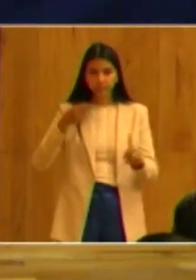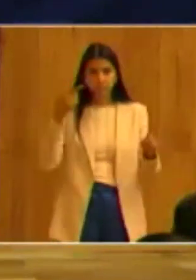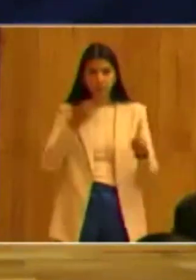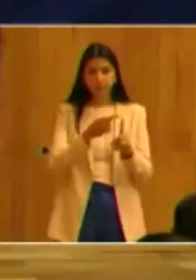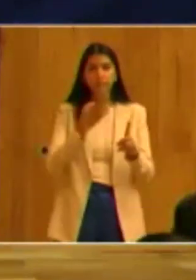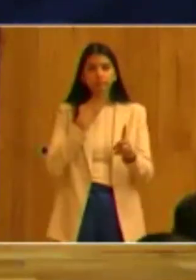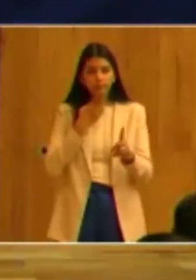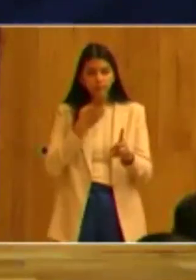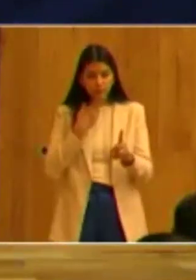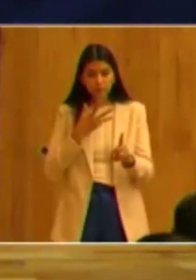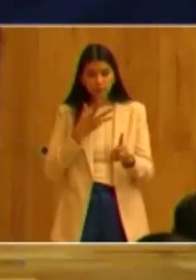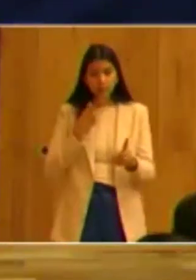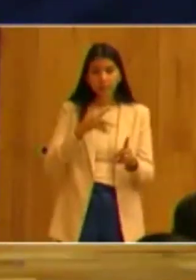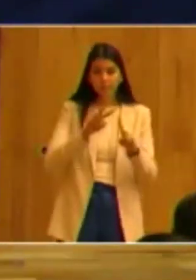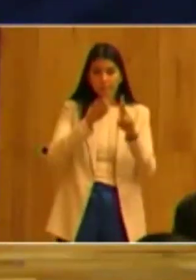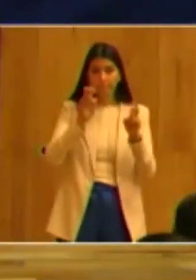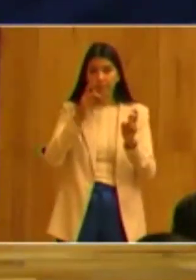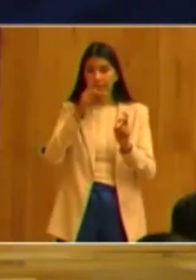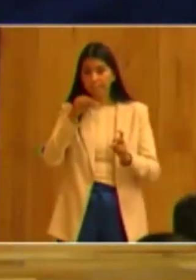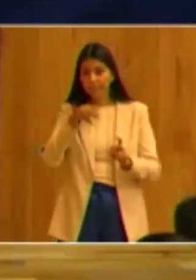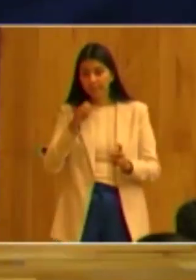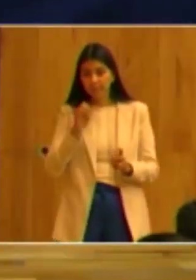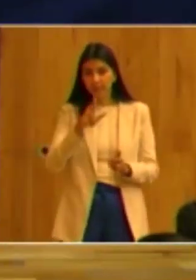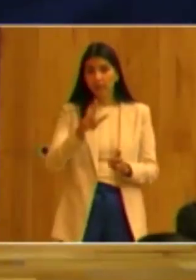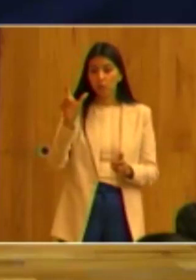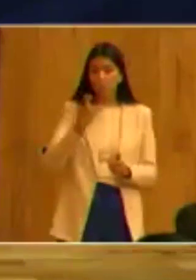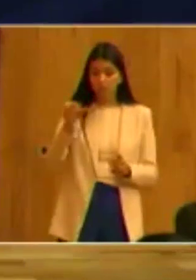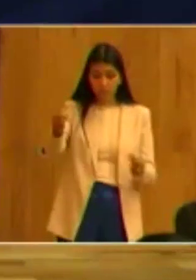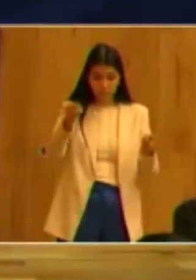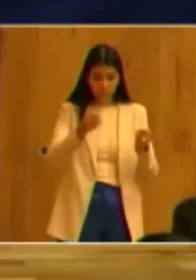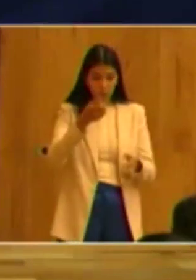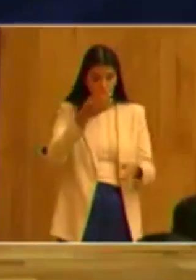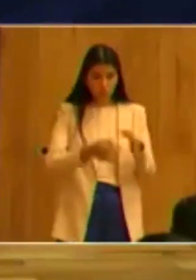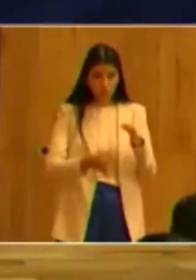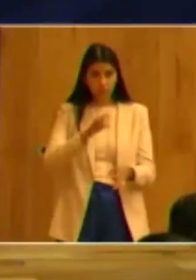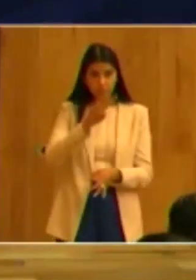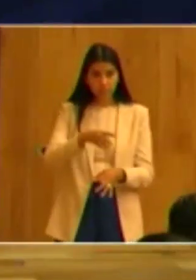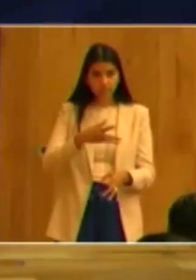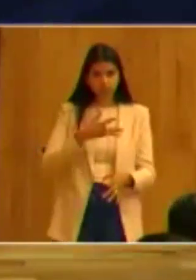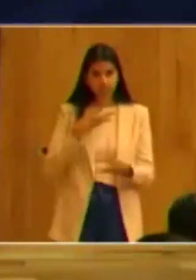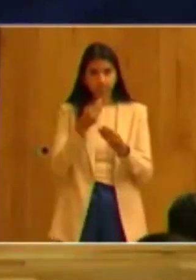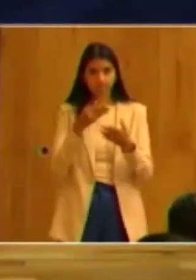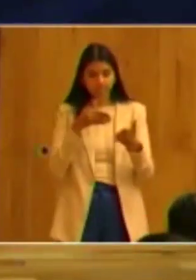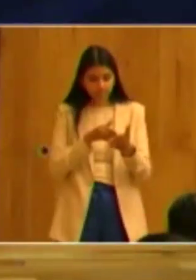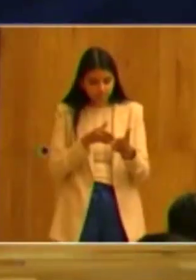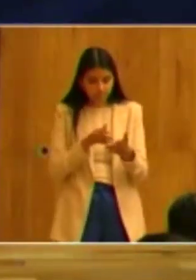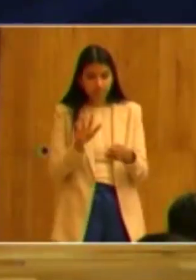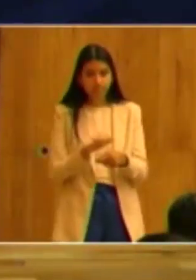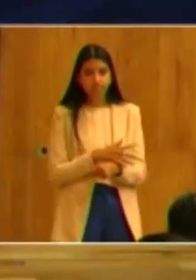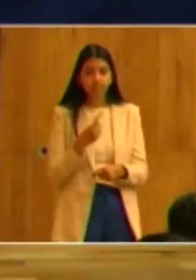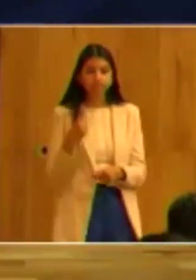que tenga, pero en materia penal, en el momento del juicio, la verdad nos vemos limitados.